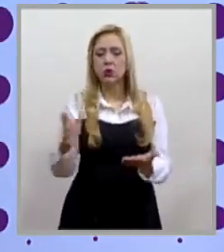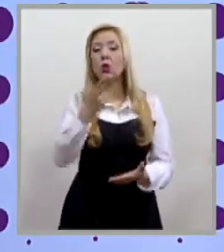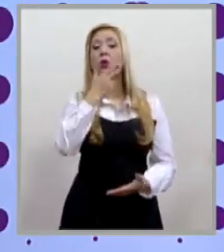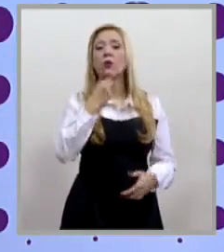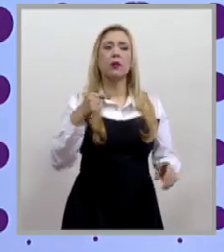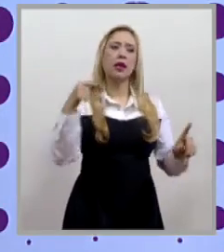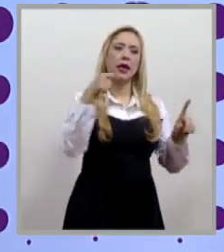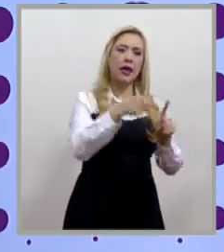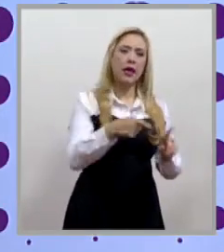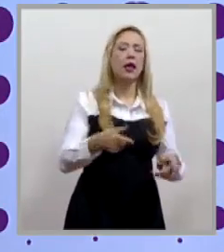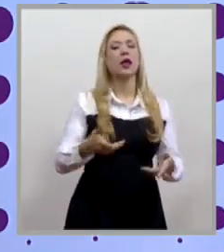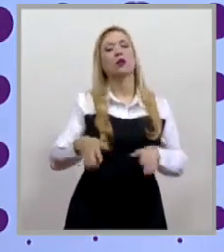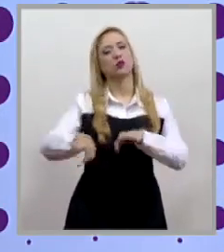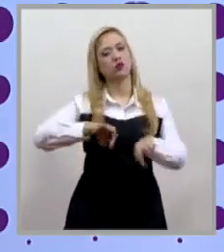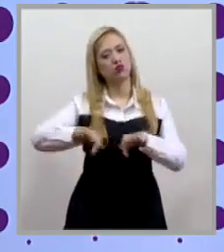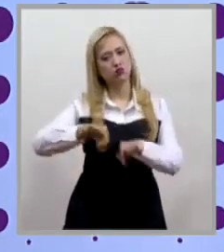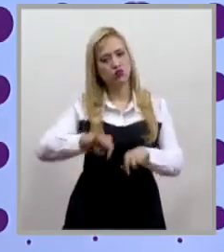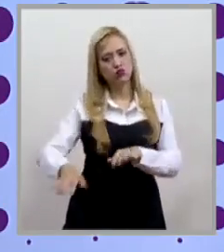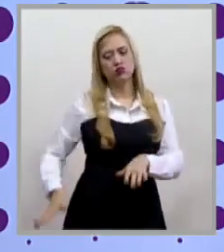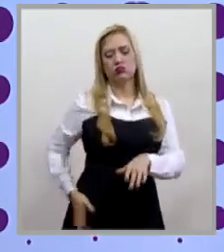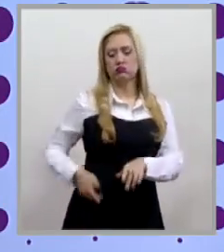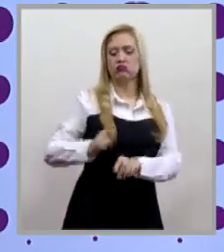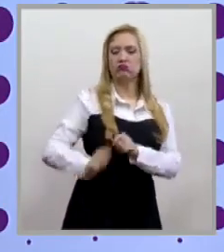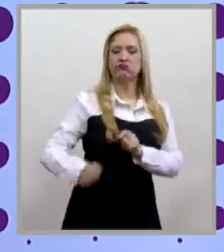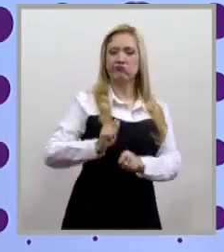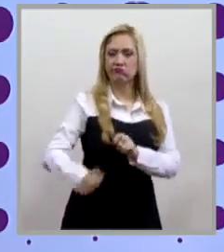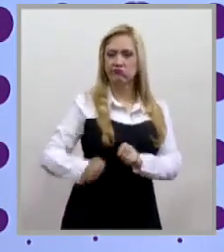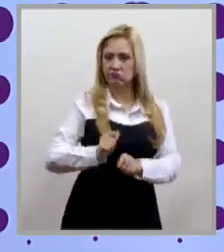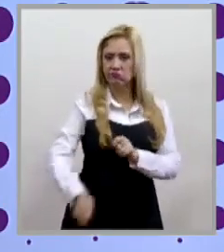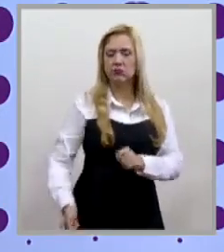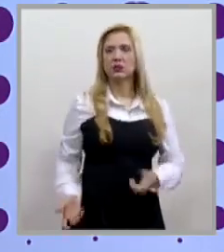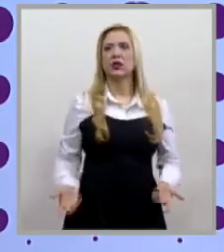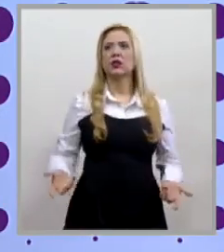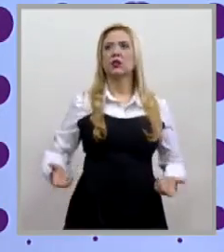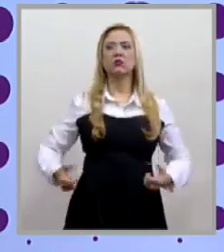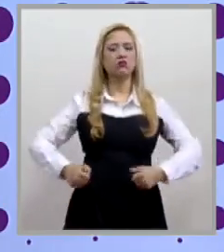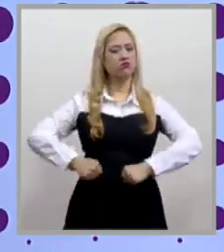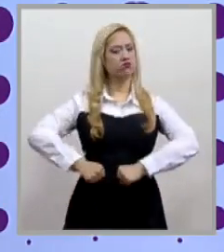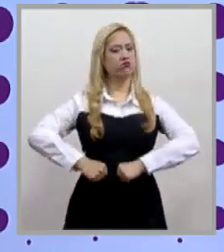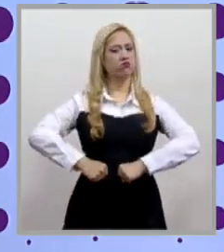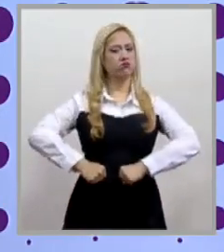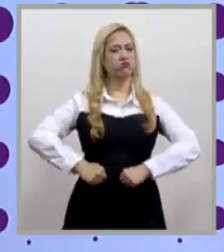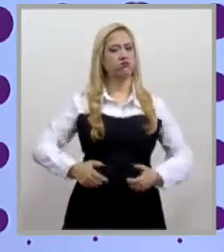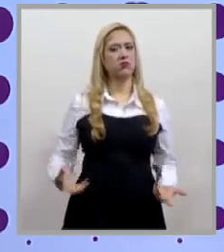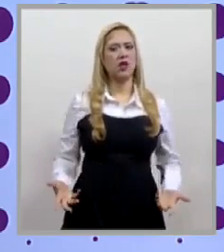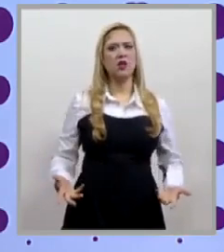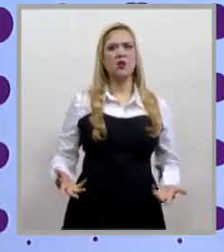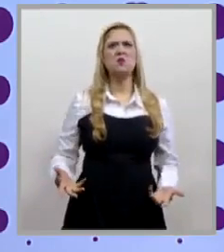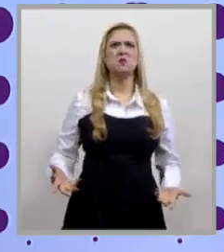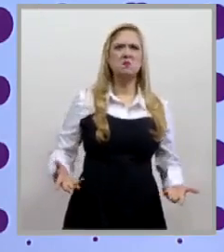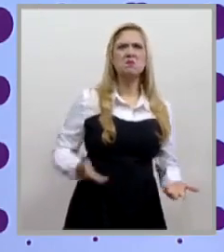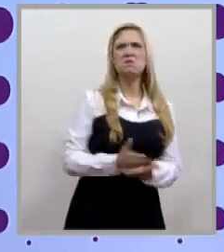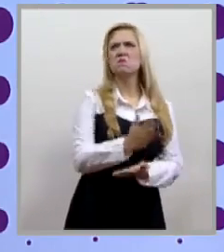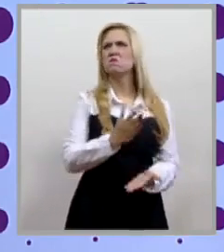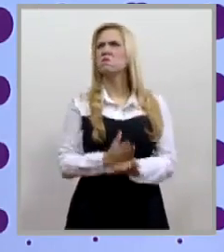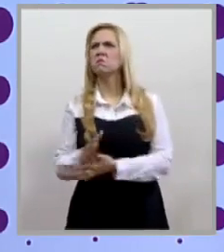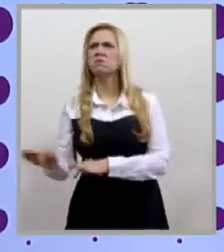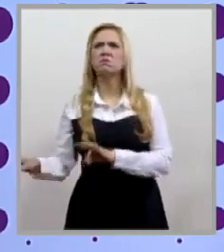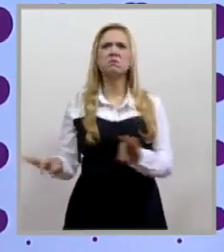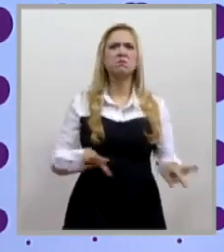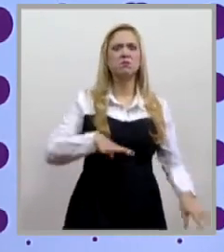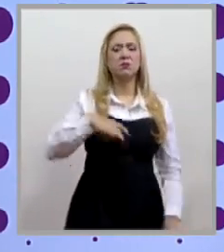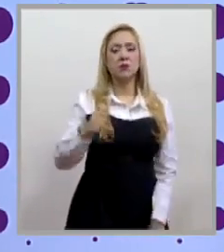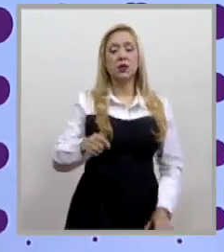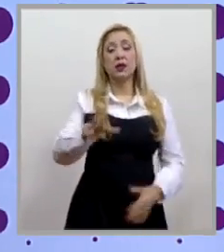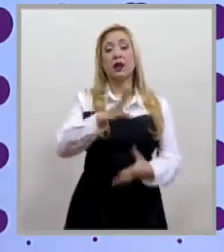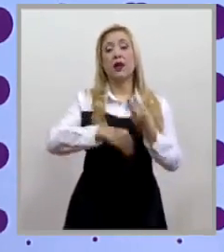carácter de proveedores, fuertes, emprendedores, audaces. En